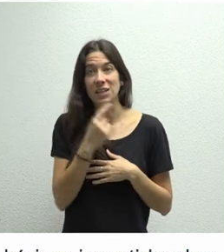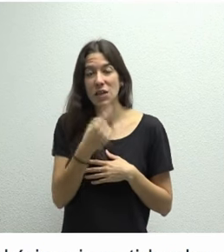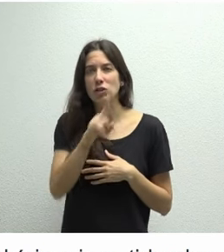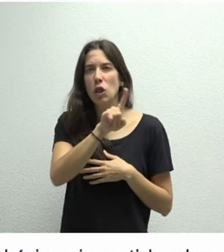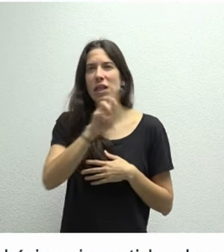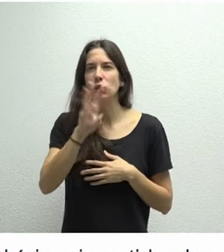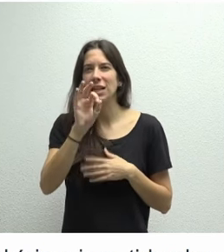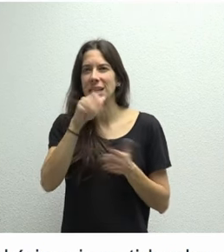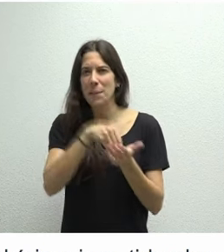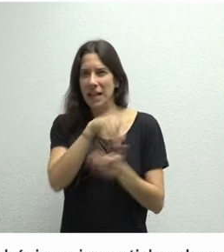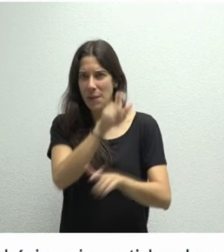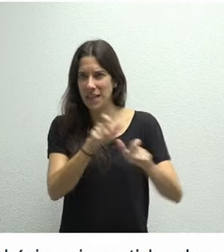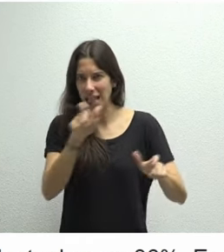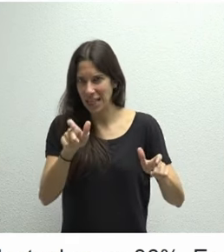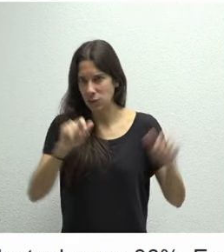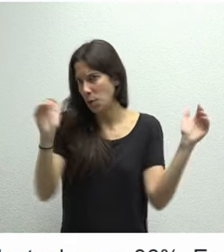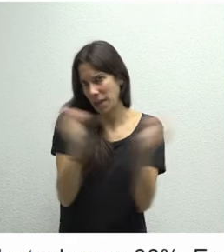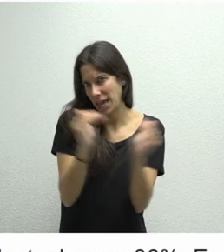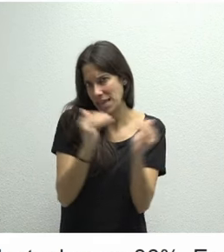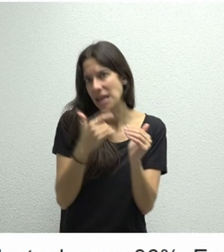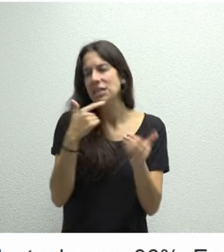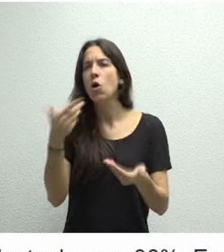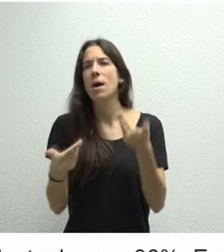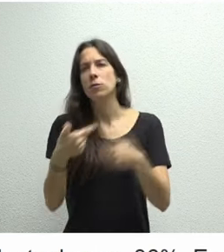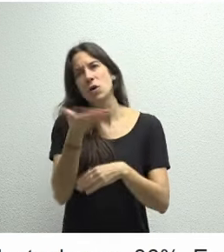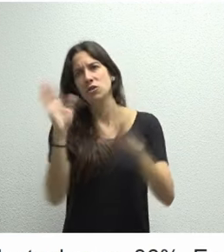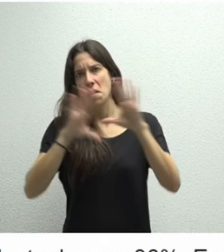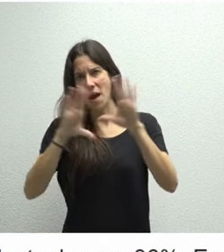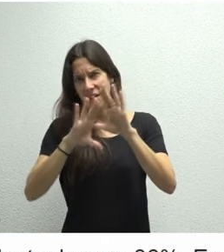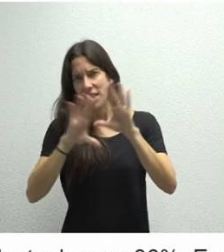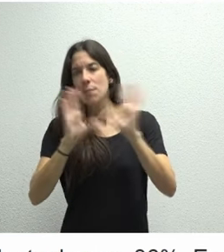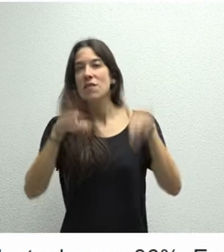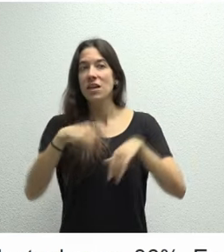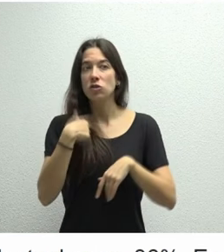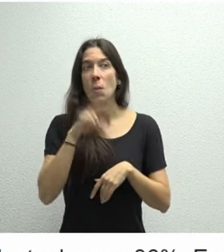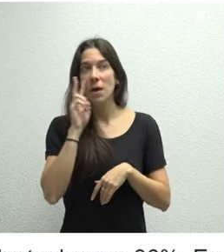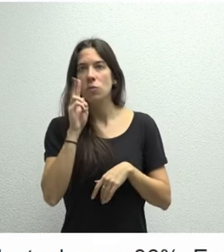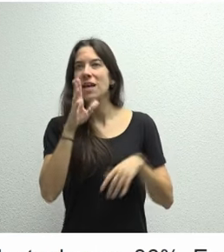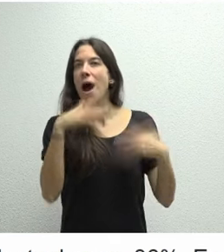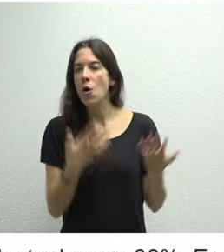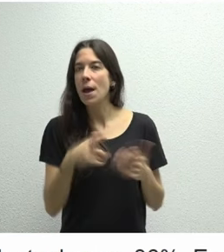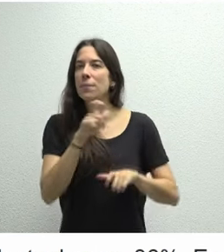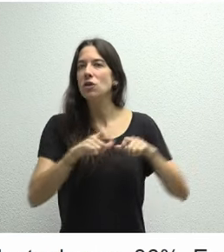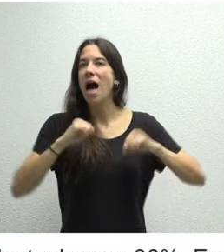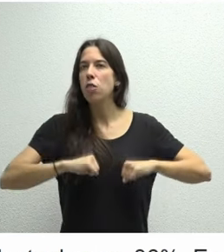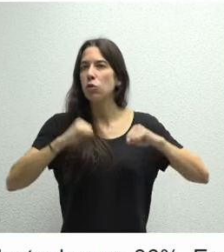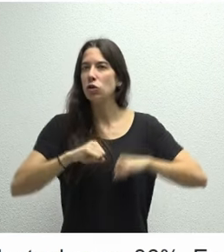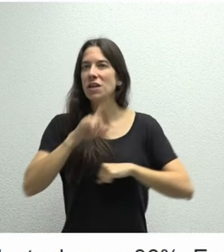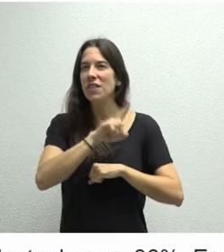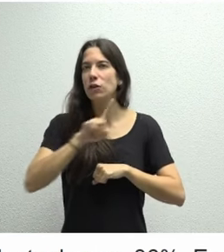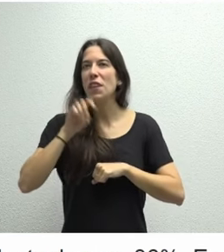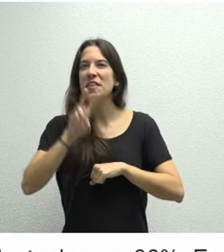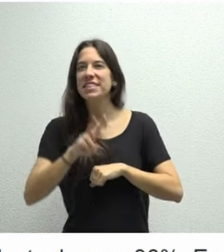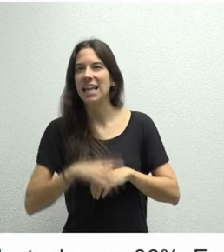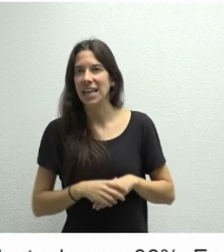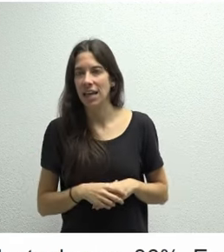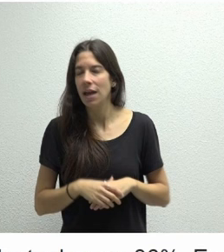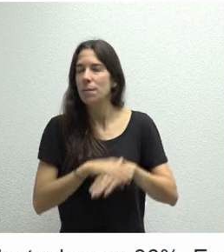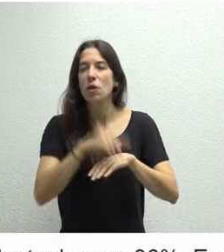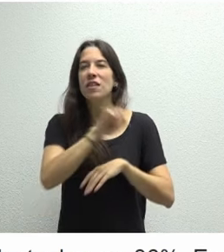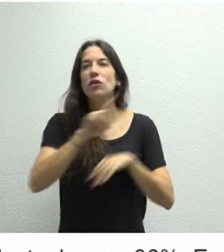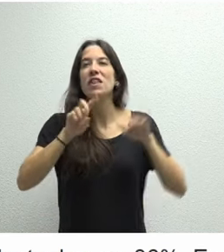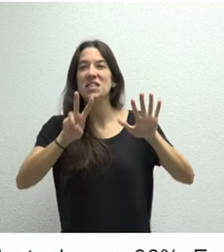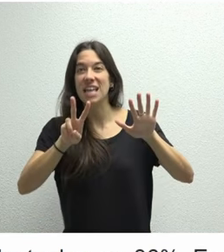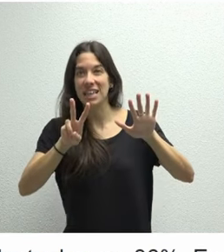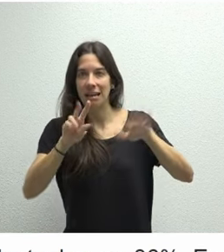respecto a lo que es todo Madrid estamos viendo en activo en este momento pacientes adultos 117 lo que llevo de responsable del